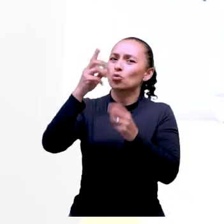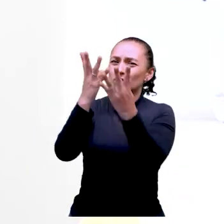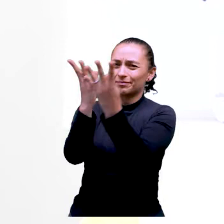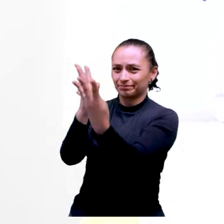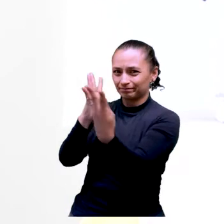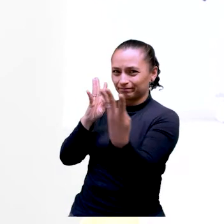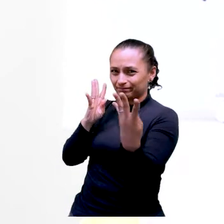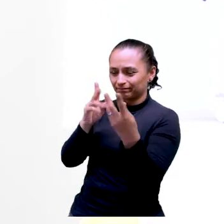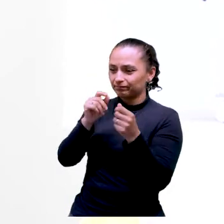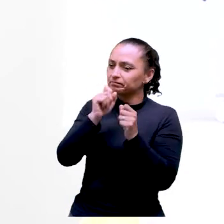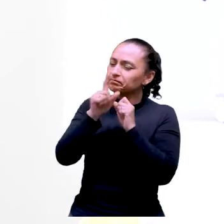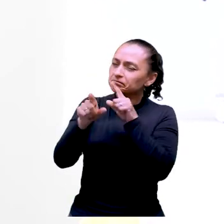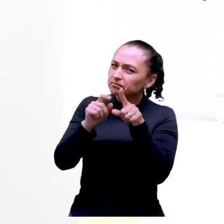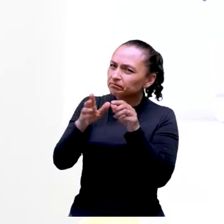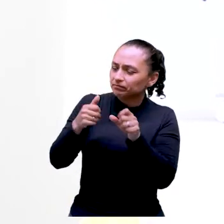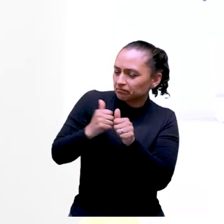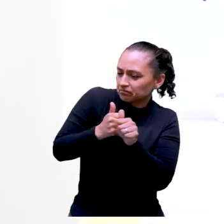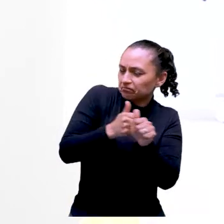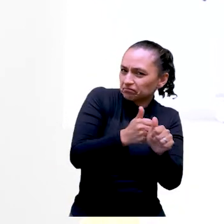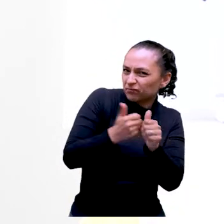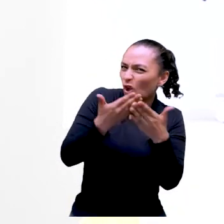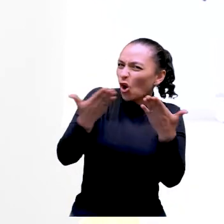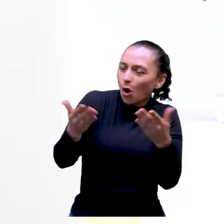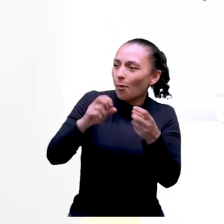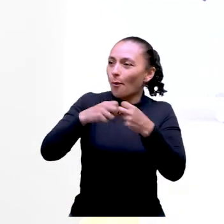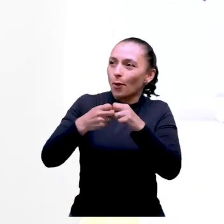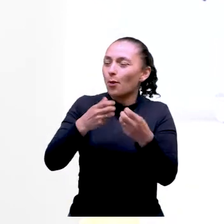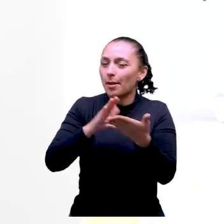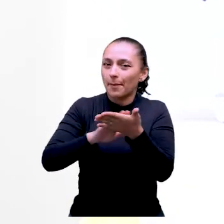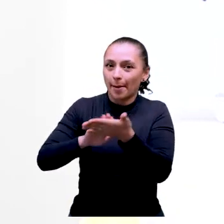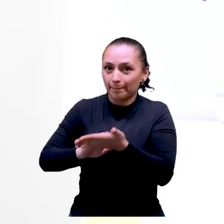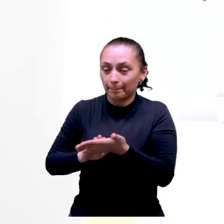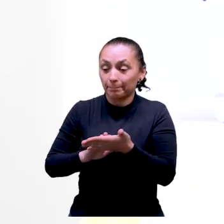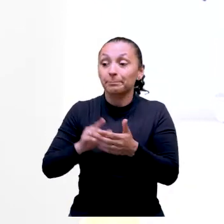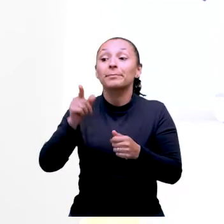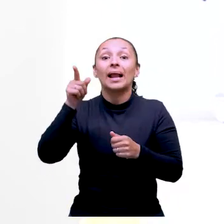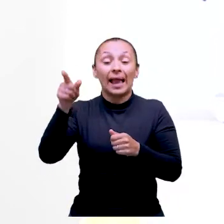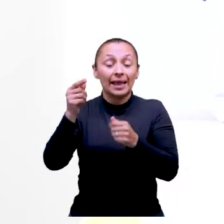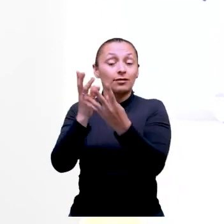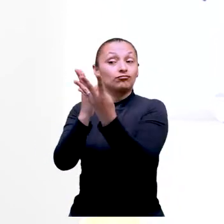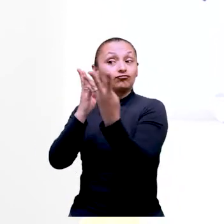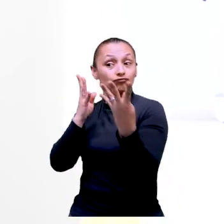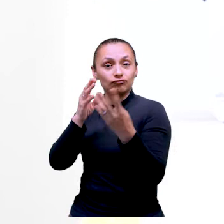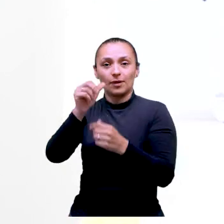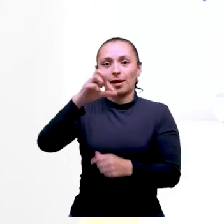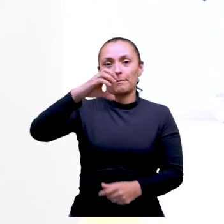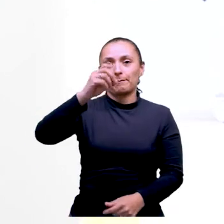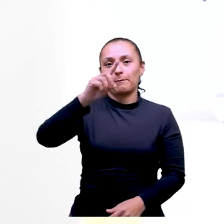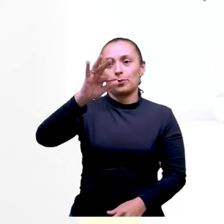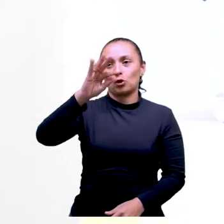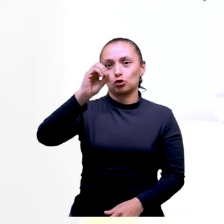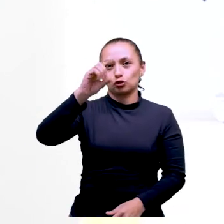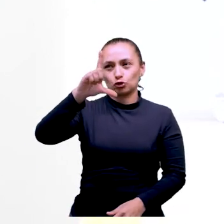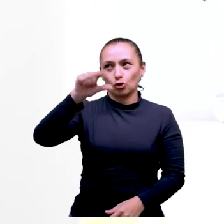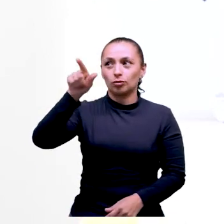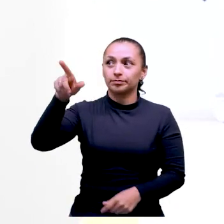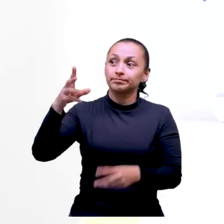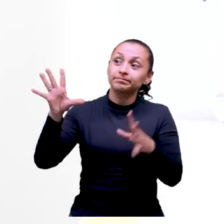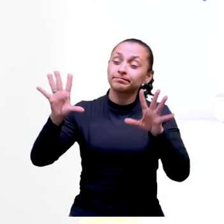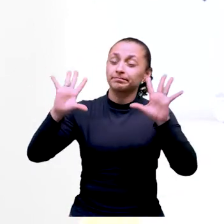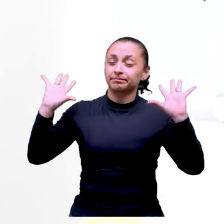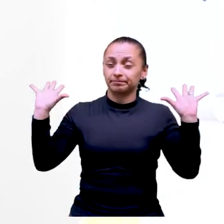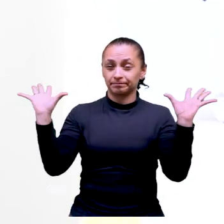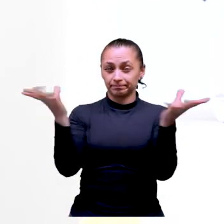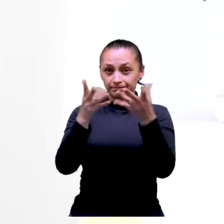a los apóstoles y los presbíteros sobre el problema y allí los apóstoles y los presbíteros en ningún